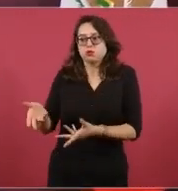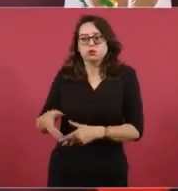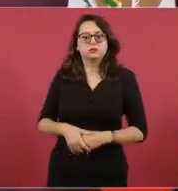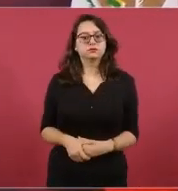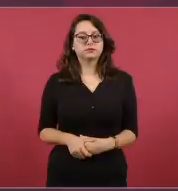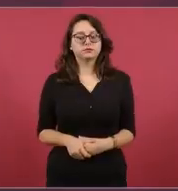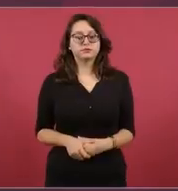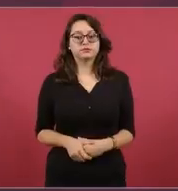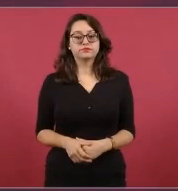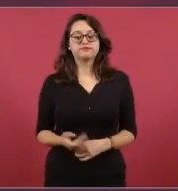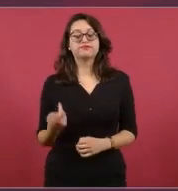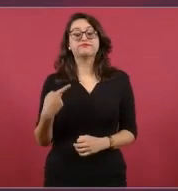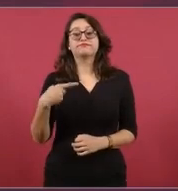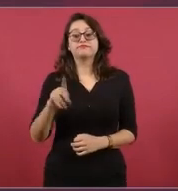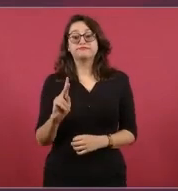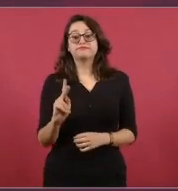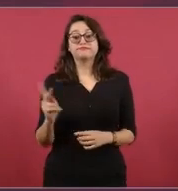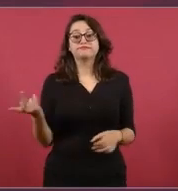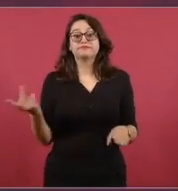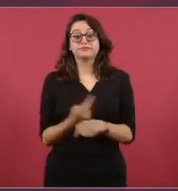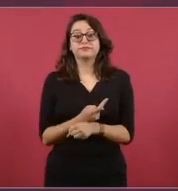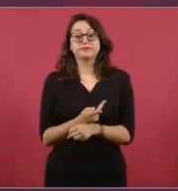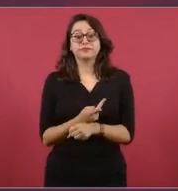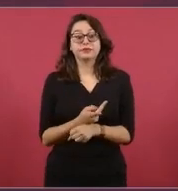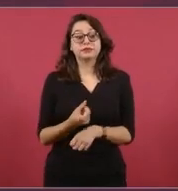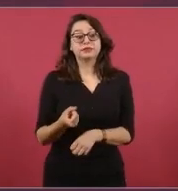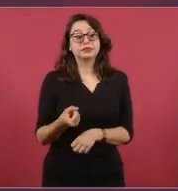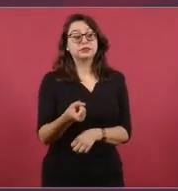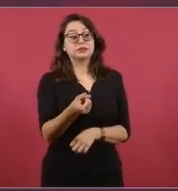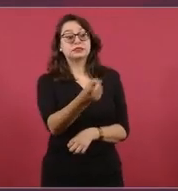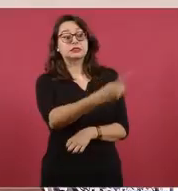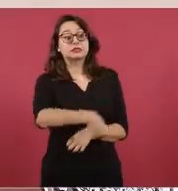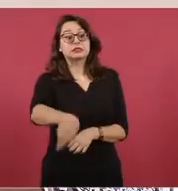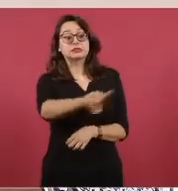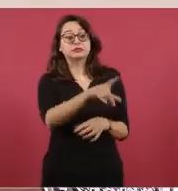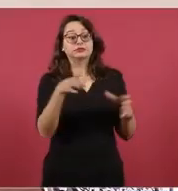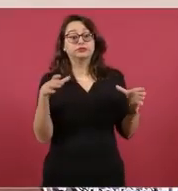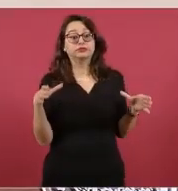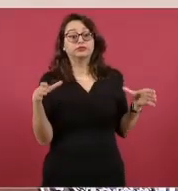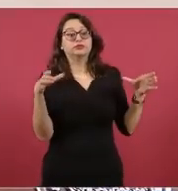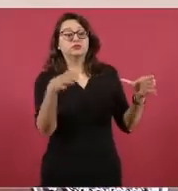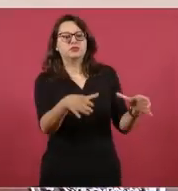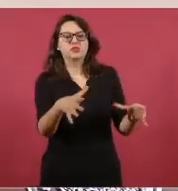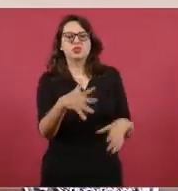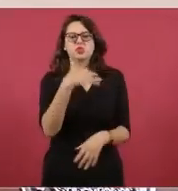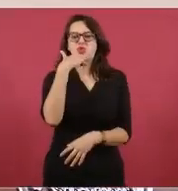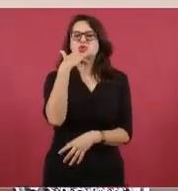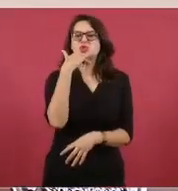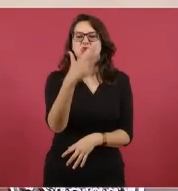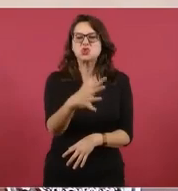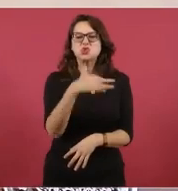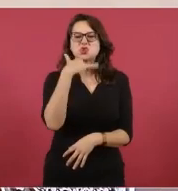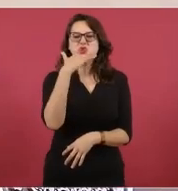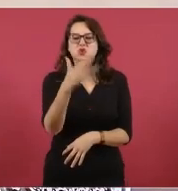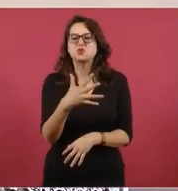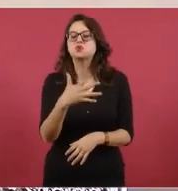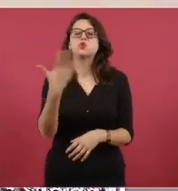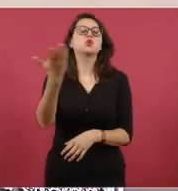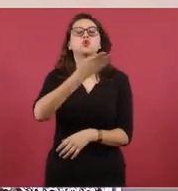los que acusan, ¿no?, de que uno es comunista,